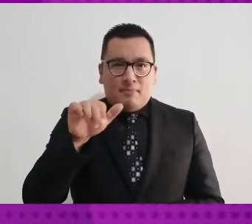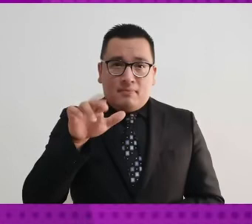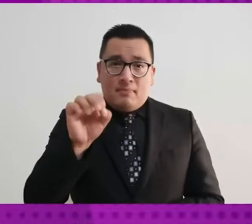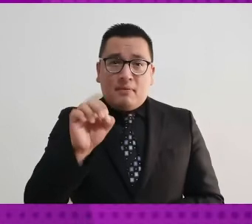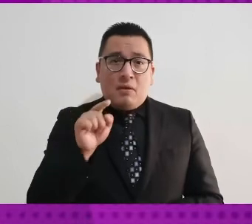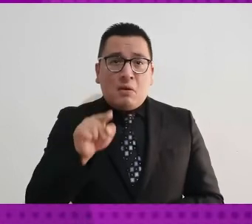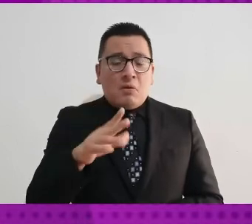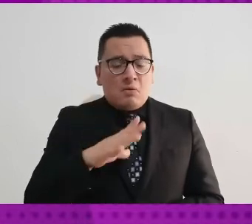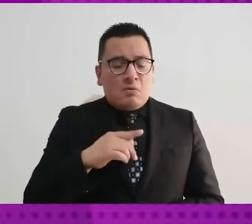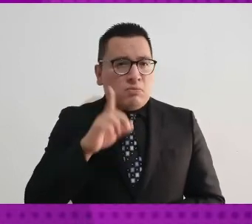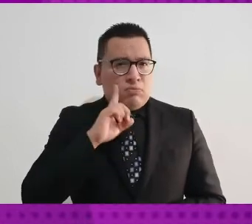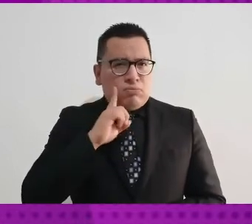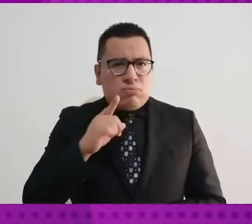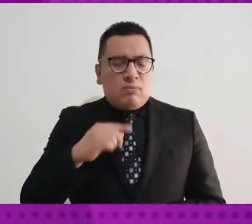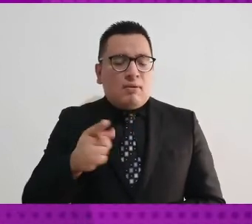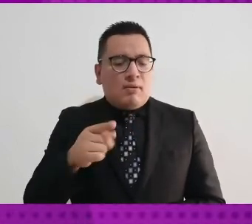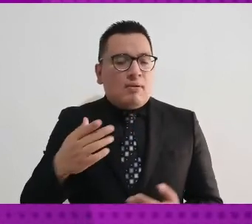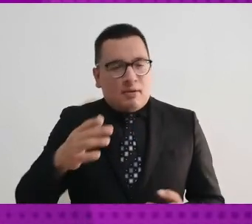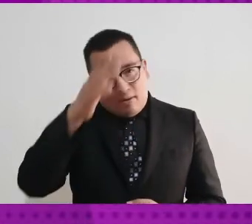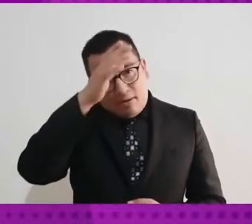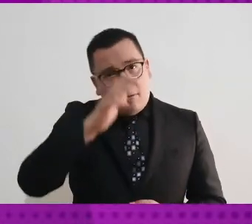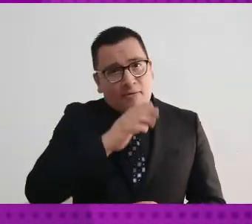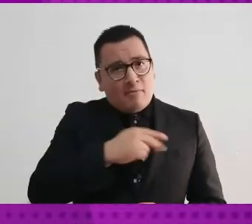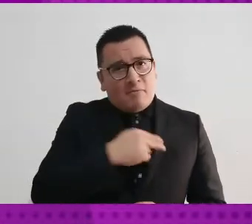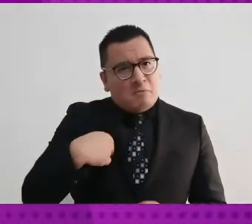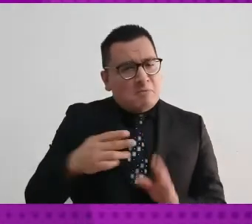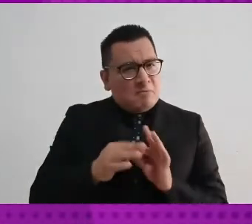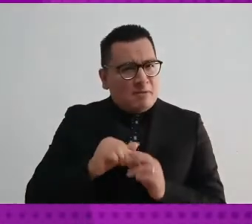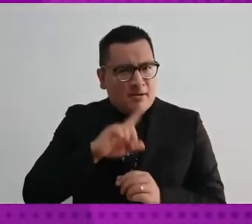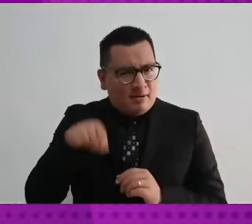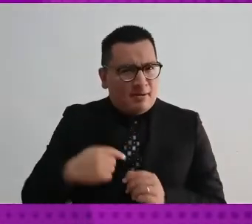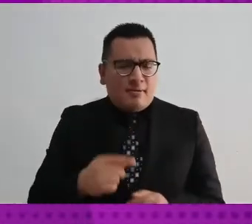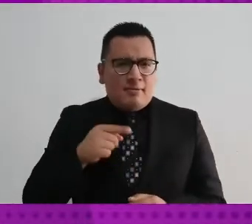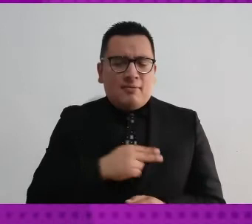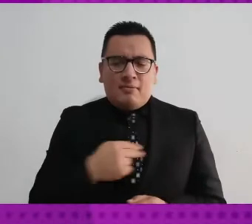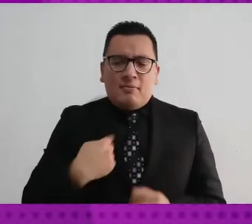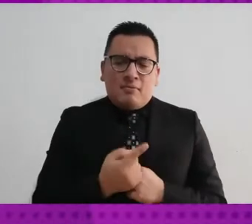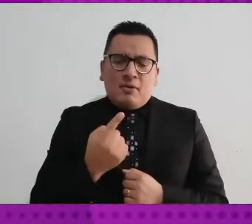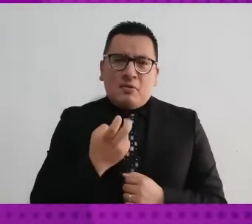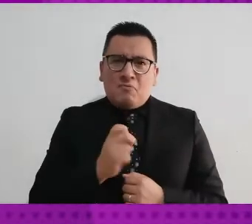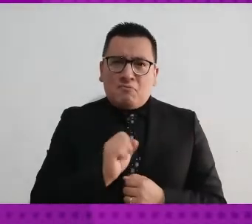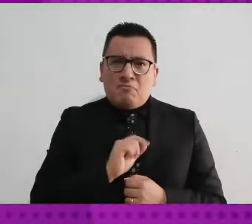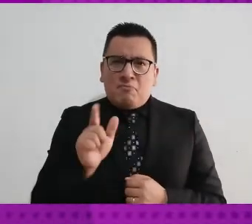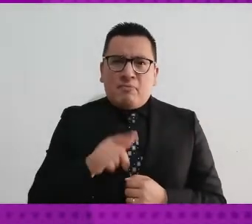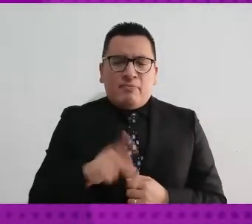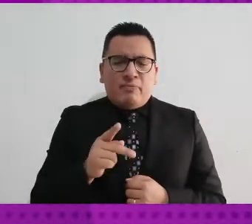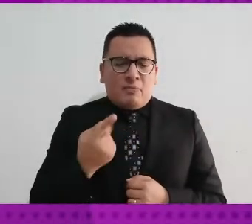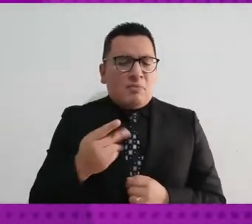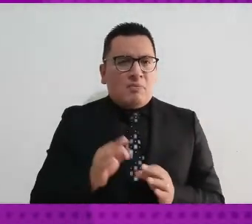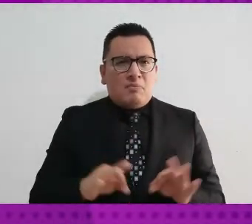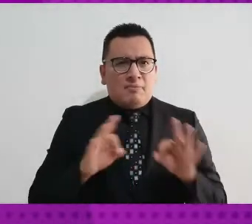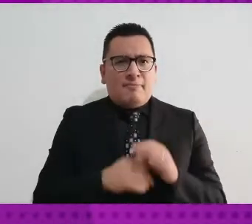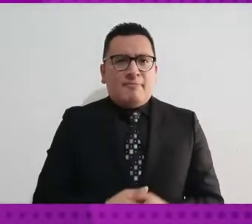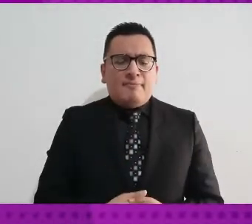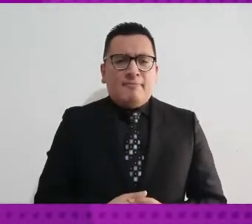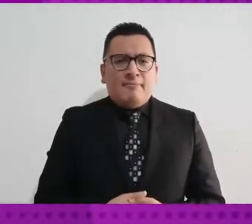Garay, que una coahuilense muy destacada, sobre la que hay que hablar mucho y hay que escribir, porque es poco conocida, pero tiene un papel muy relevante en la